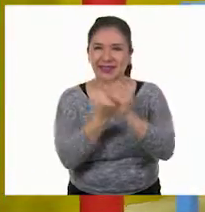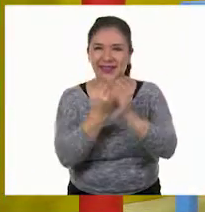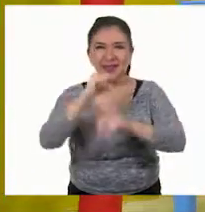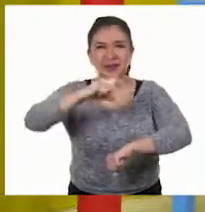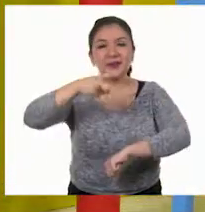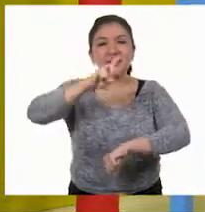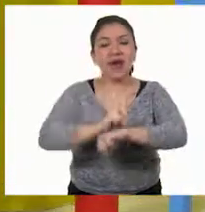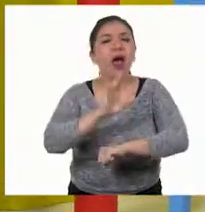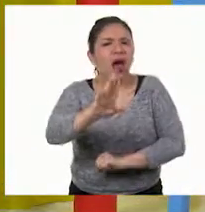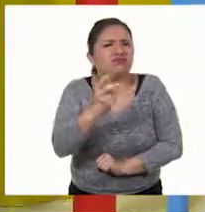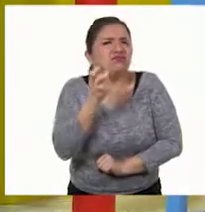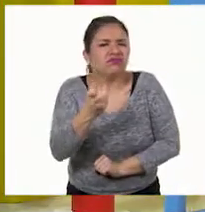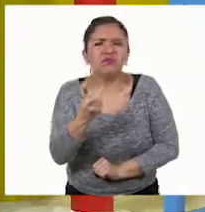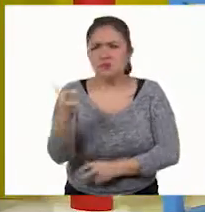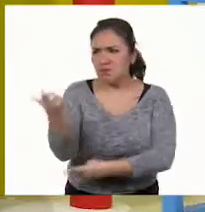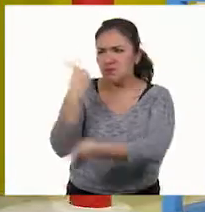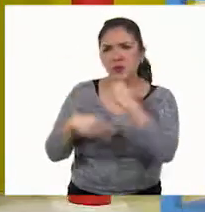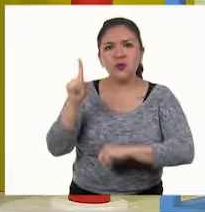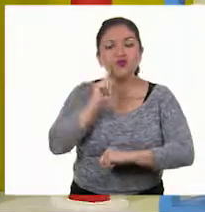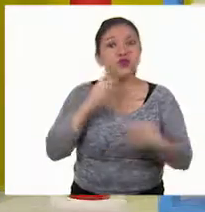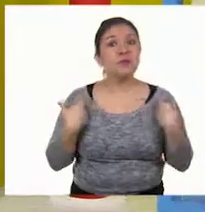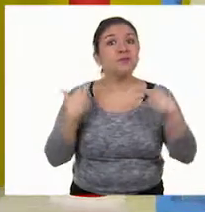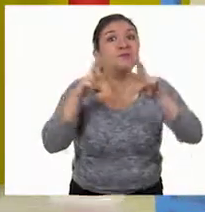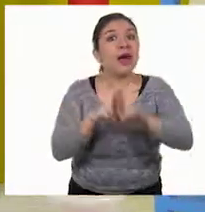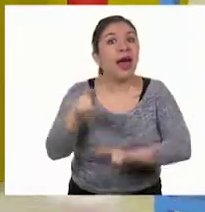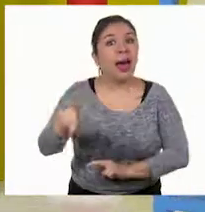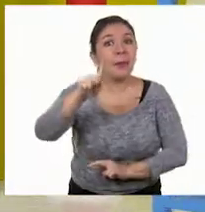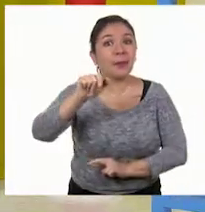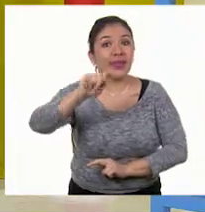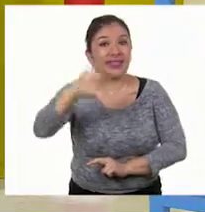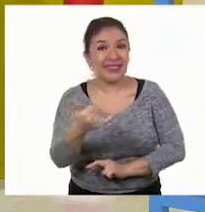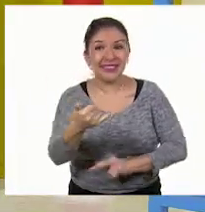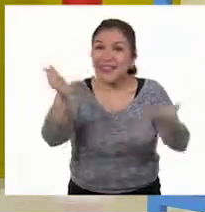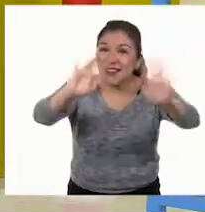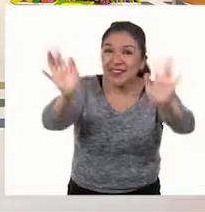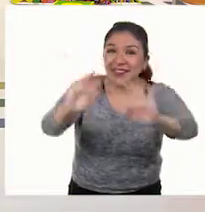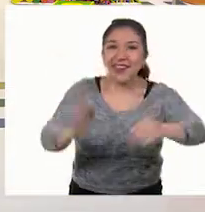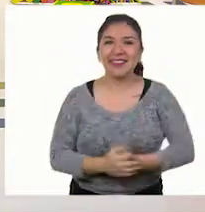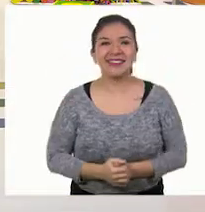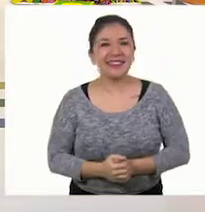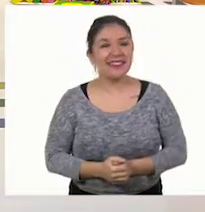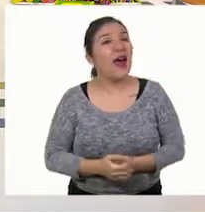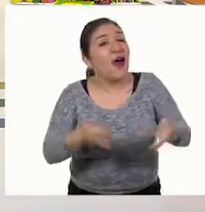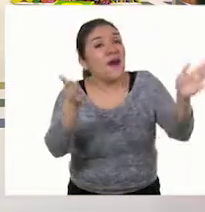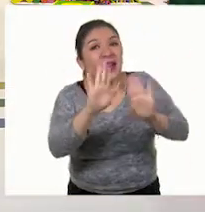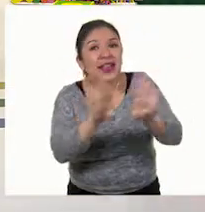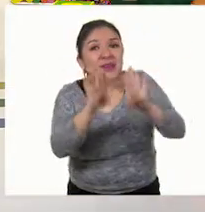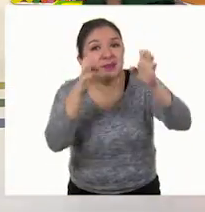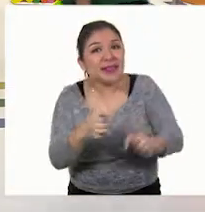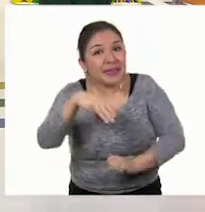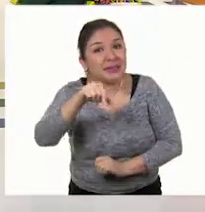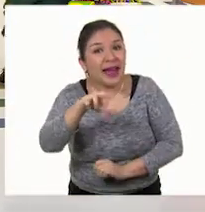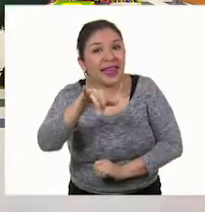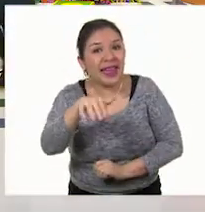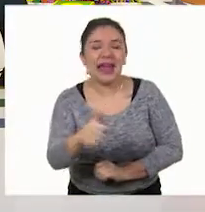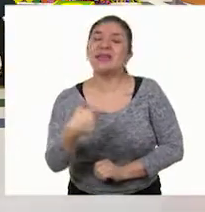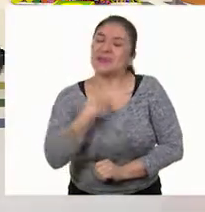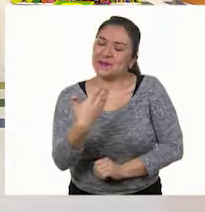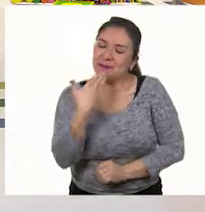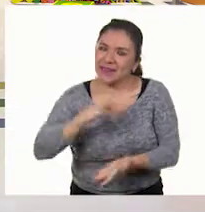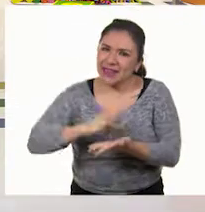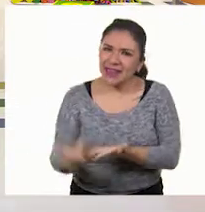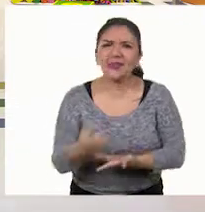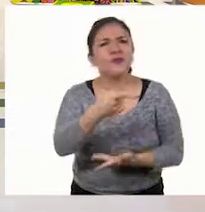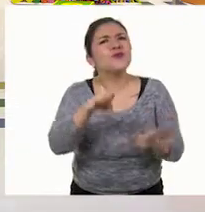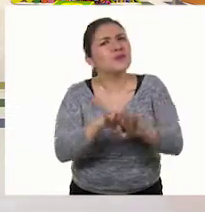clase de hoy. Pero para eso, vamos a invitar a la maestra Patty. ¡Hola, maestra! Hola, Mariana, ¿cómo estás? Muy bien, muchas gracias.